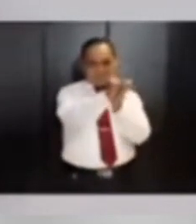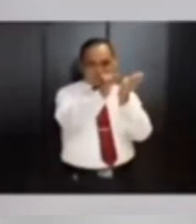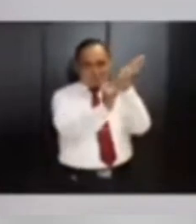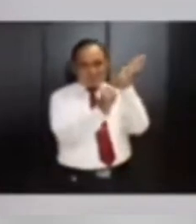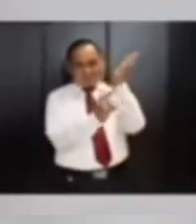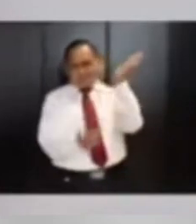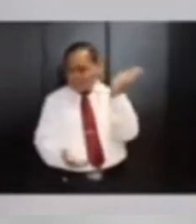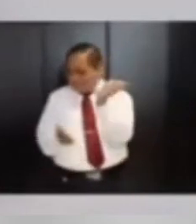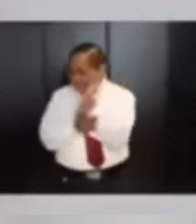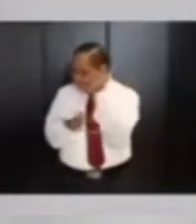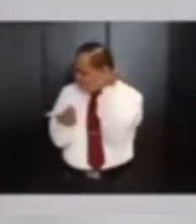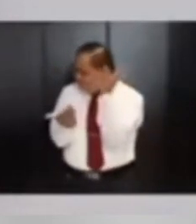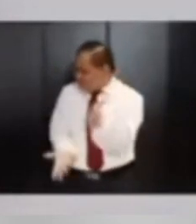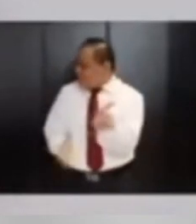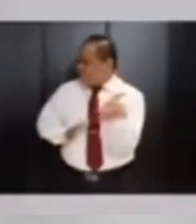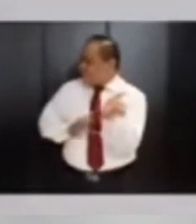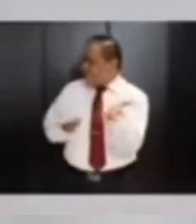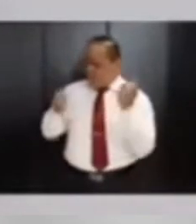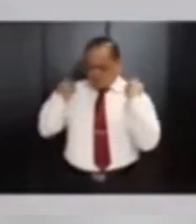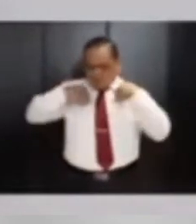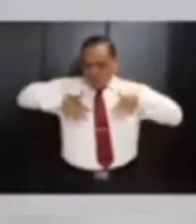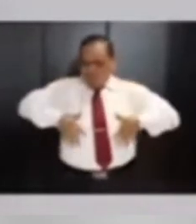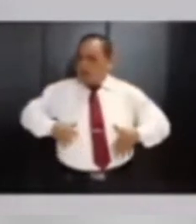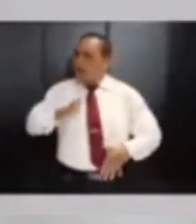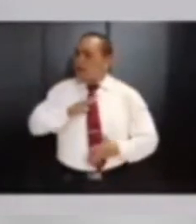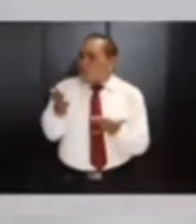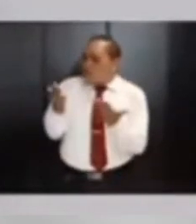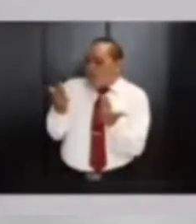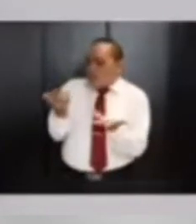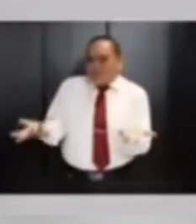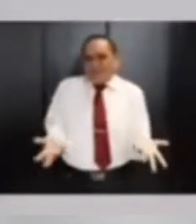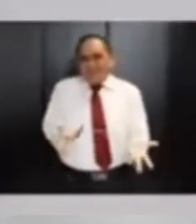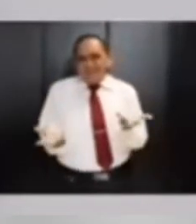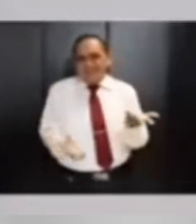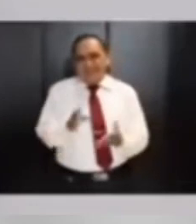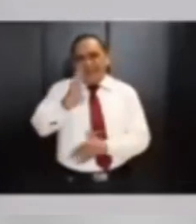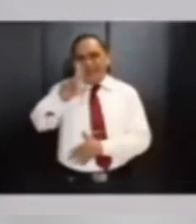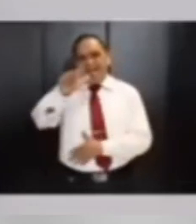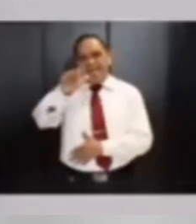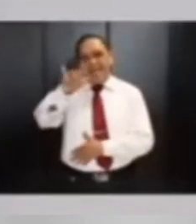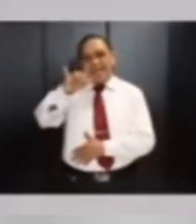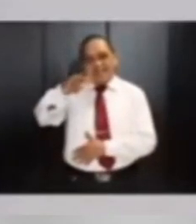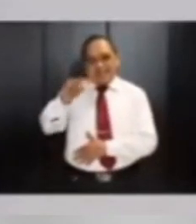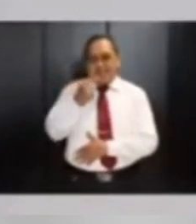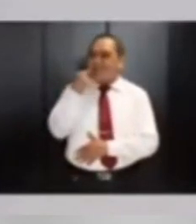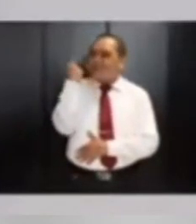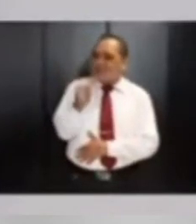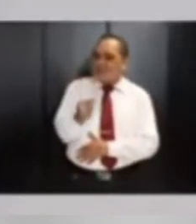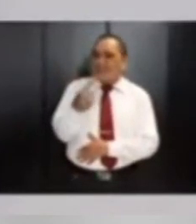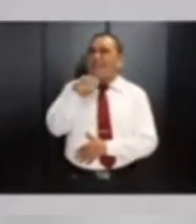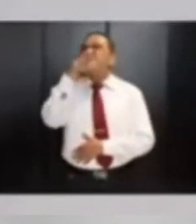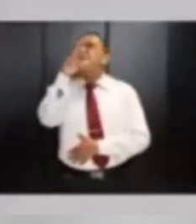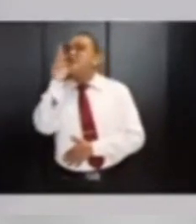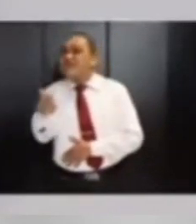vale es que no hay camino si es que por ejemplo me estoy y me dice vladimir que vaya a resolver lo sabes qué maneras de contestarles